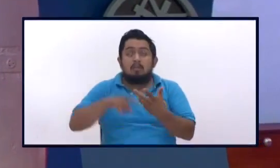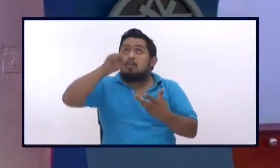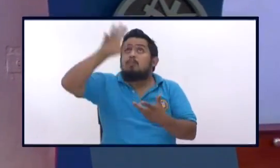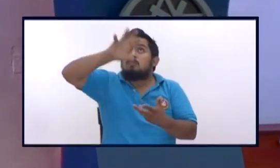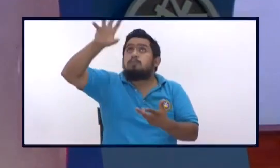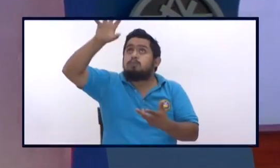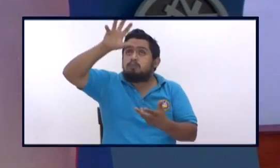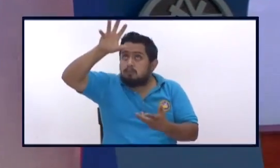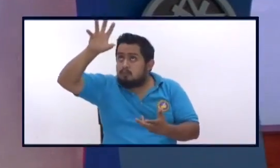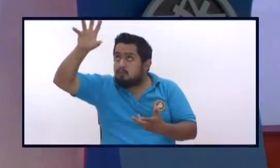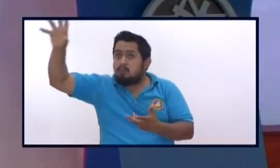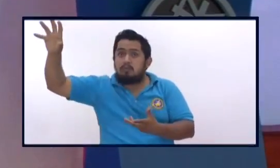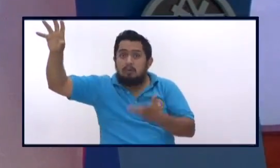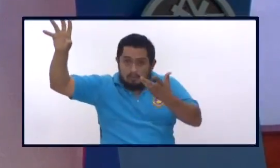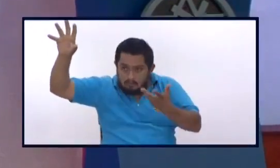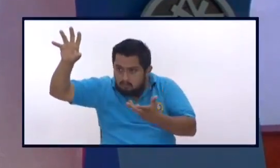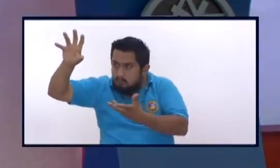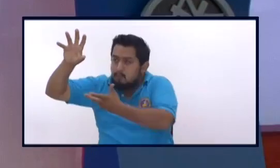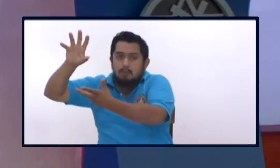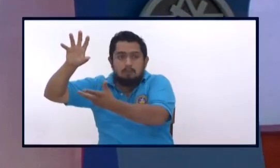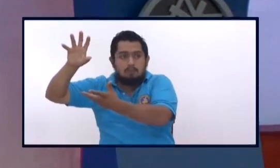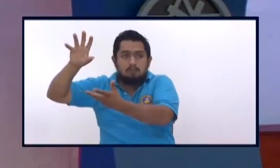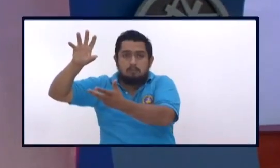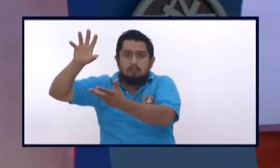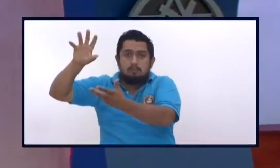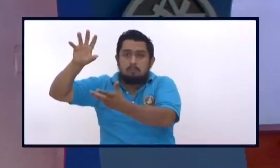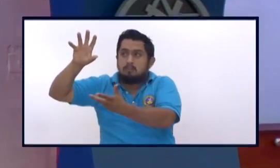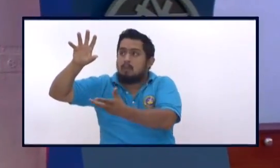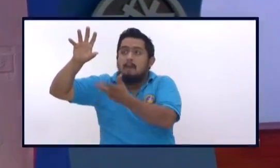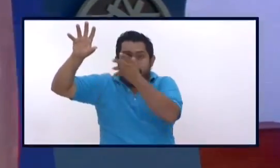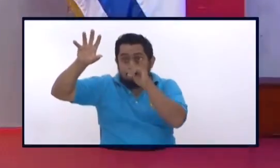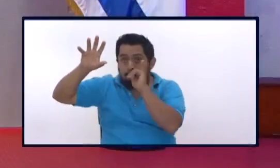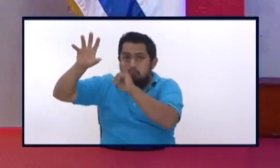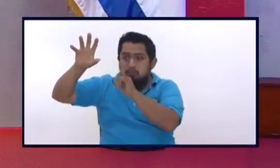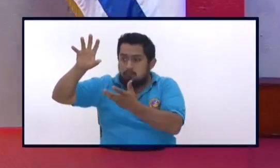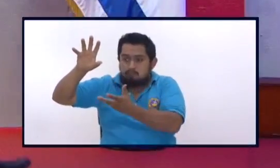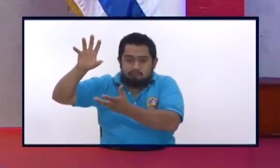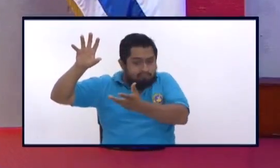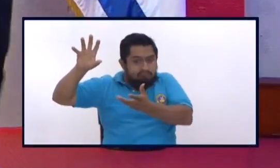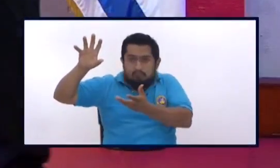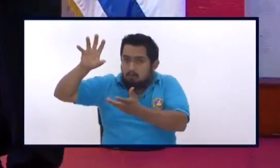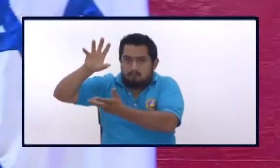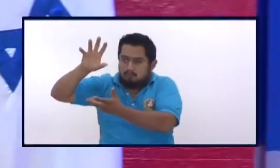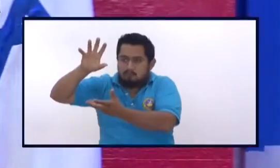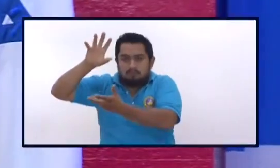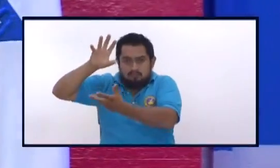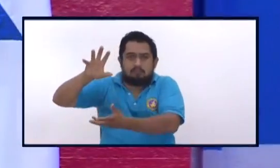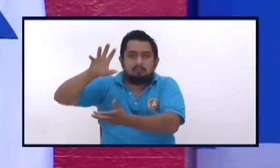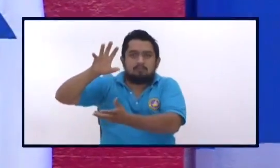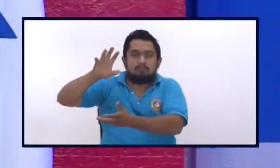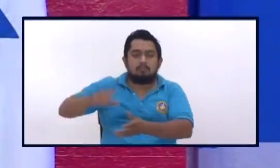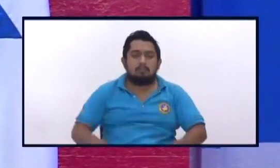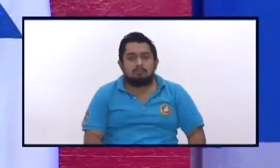mueva bueno si ustedes y si la nube no se mueve no se muevan usted hay lugares donde la cobertura de dios no